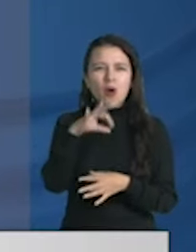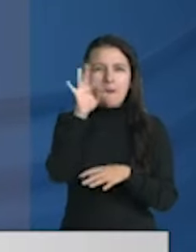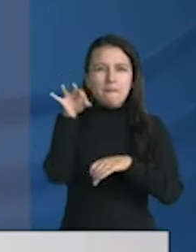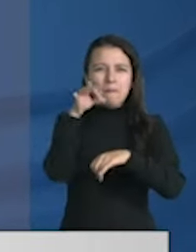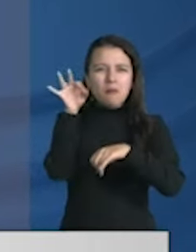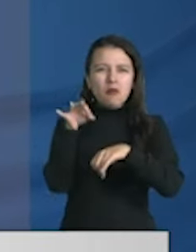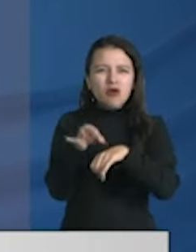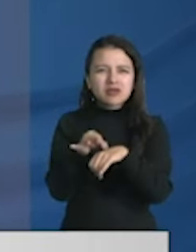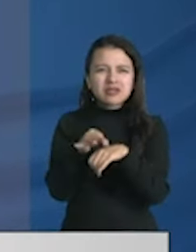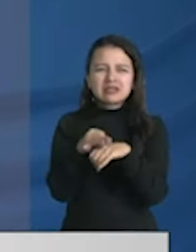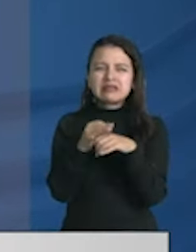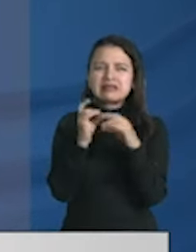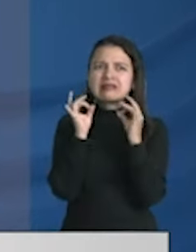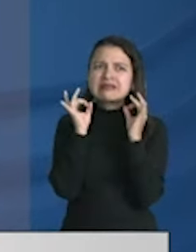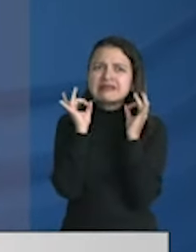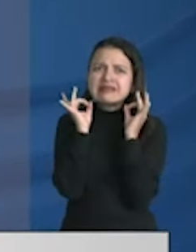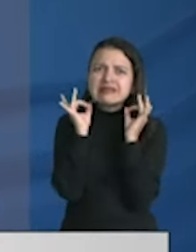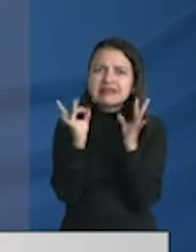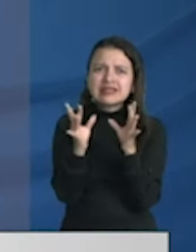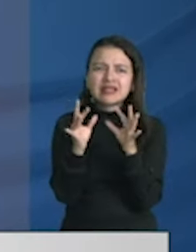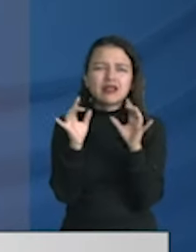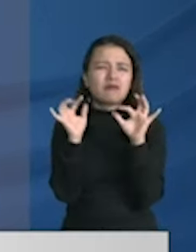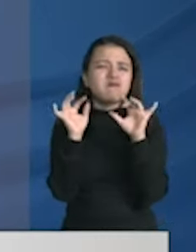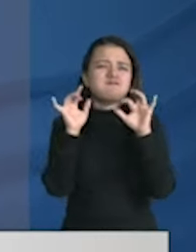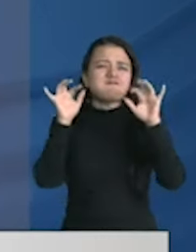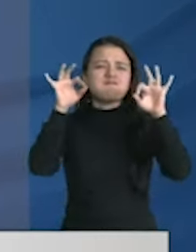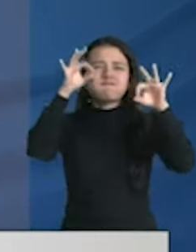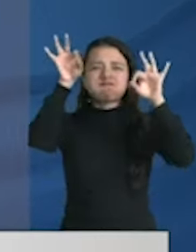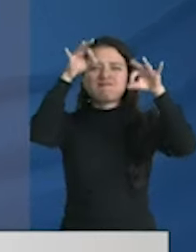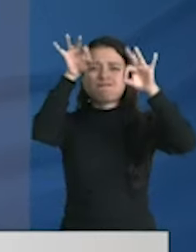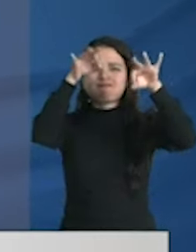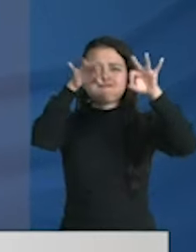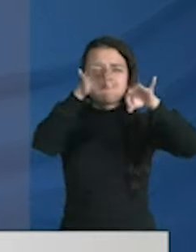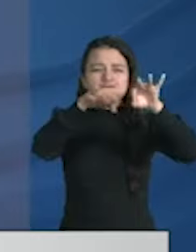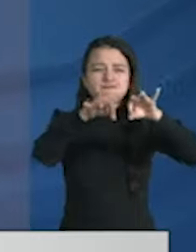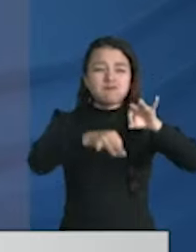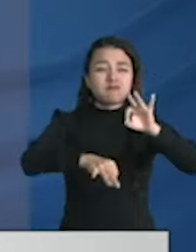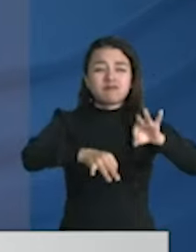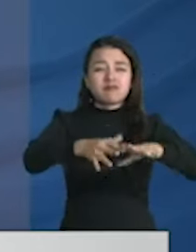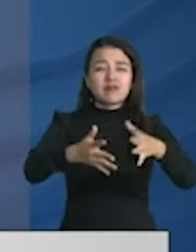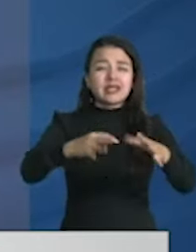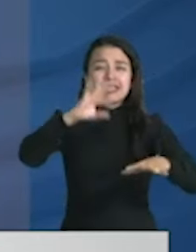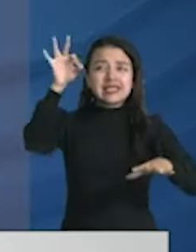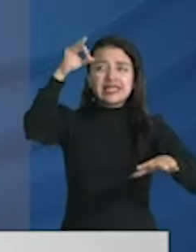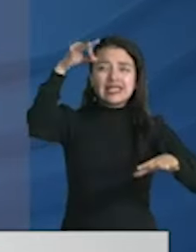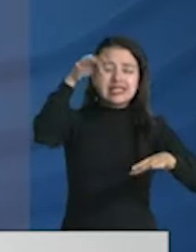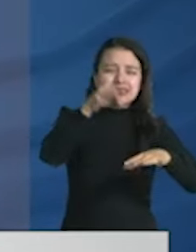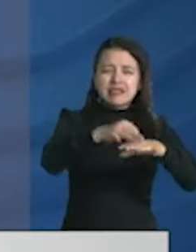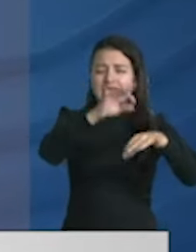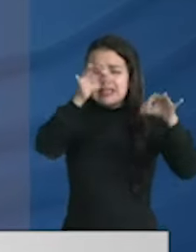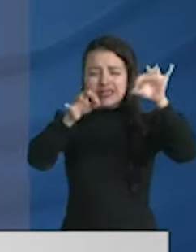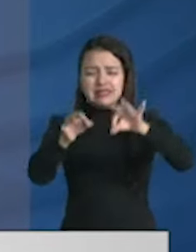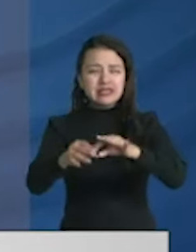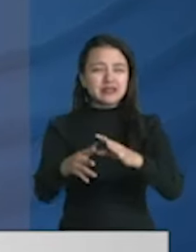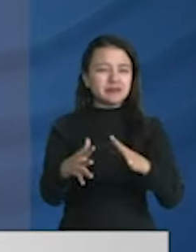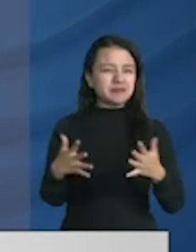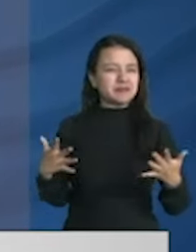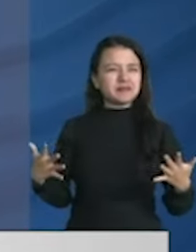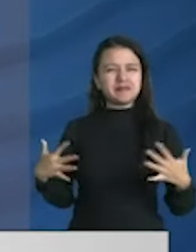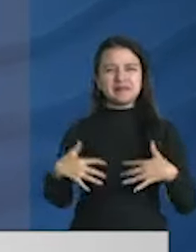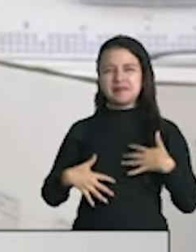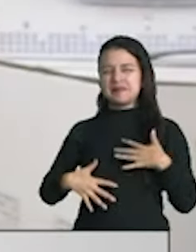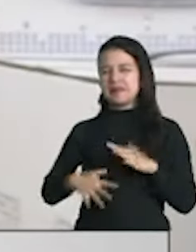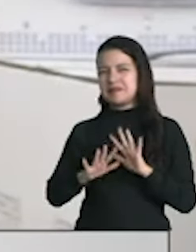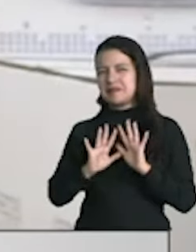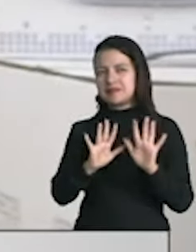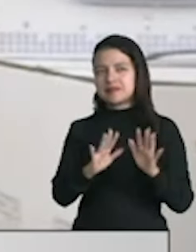verdadera pesadilla como película de plagas de terror viven hoy los habitantes del municipio de Los Santos en Santander por culpa de las moscas. Perdimos la